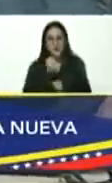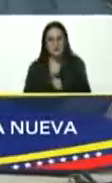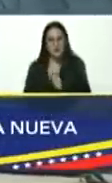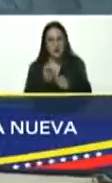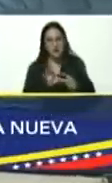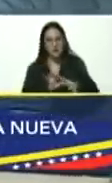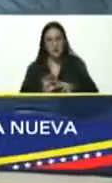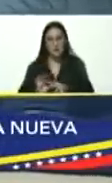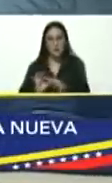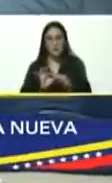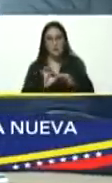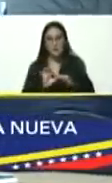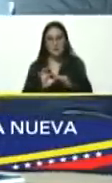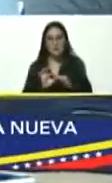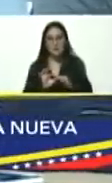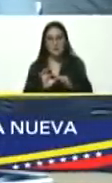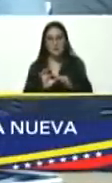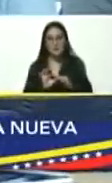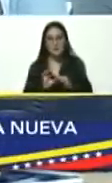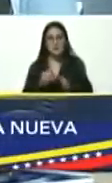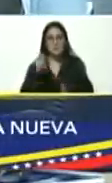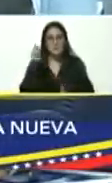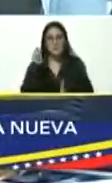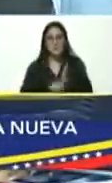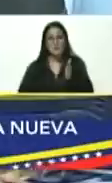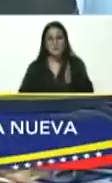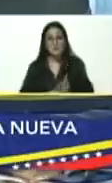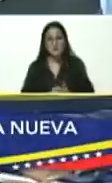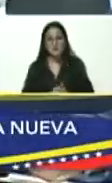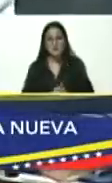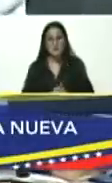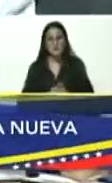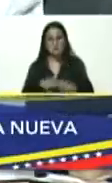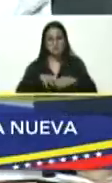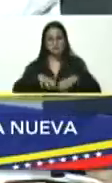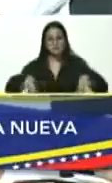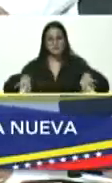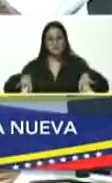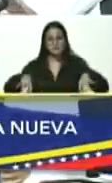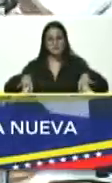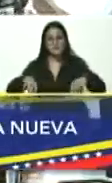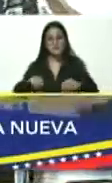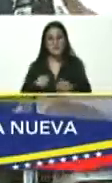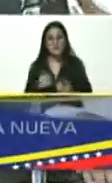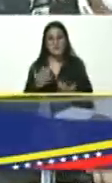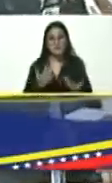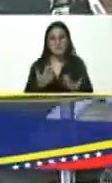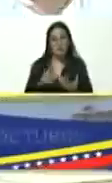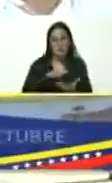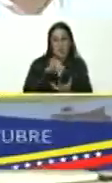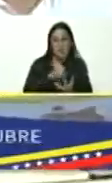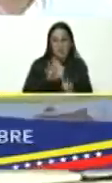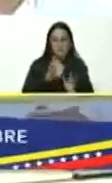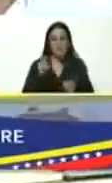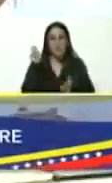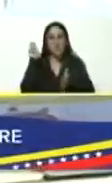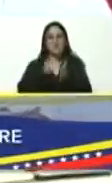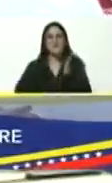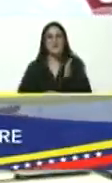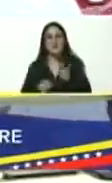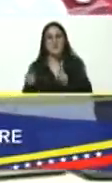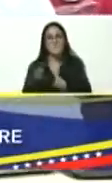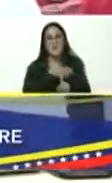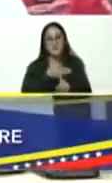unidos prohibido la división la intriga prohibido el